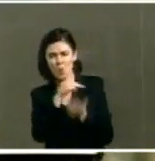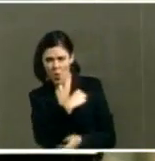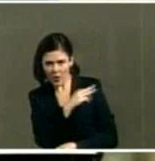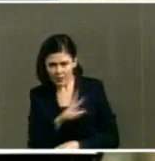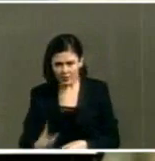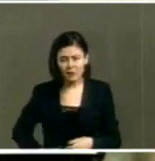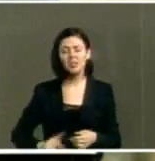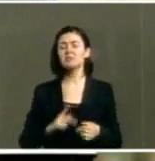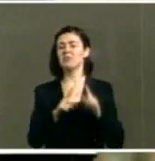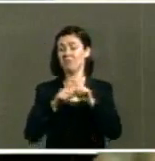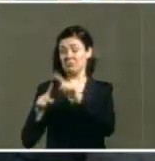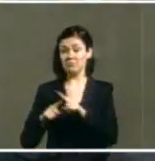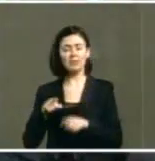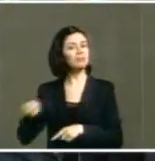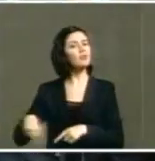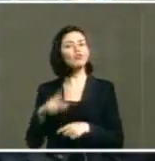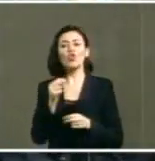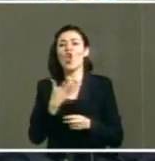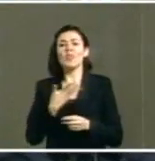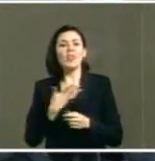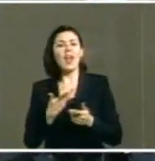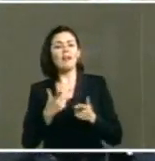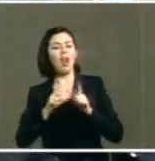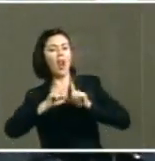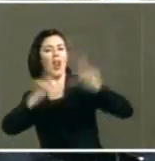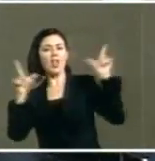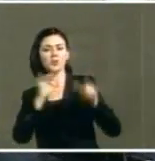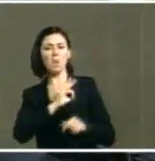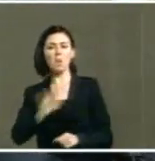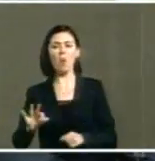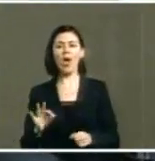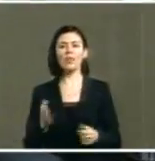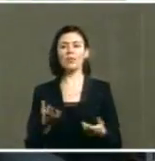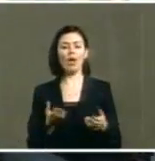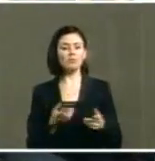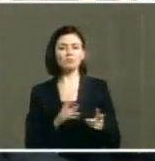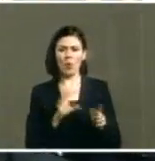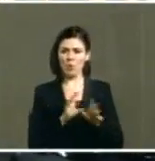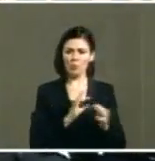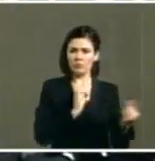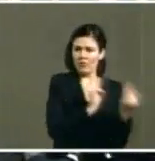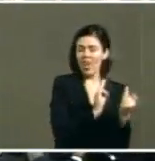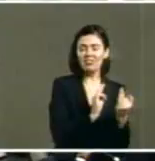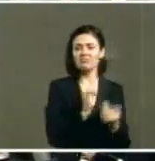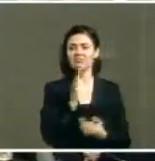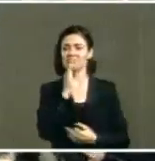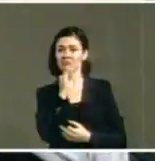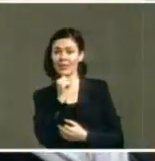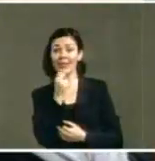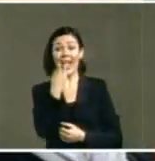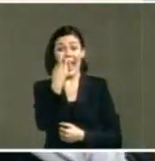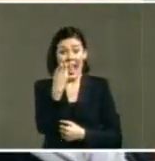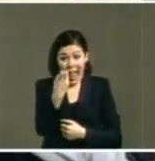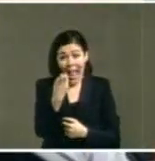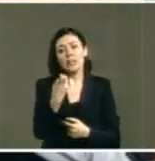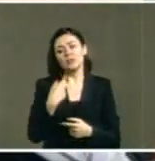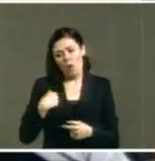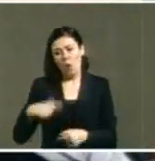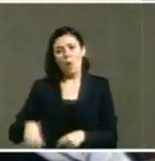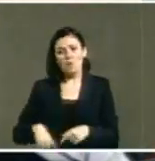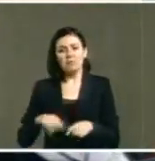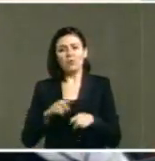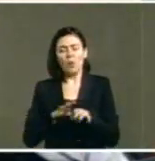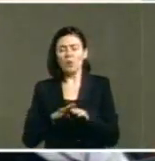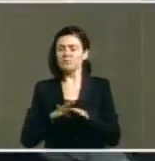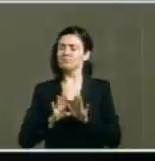frente. Ese es precisamente el riesgo que corríamos y que evitamos en México. El riesgo de que el crimen